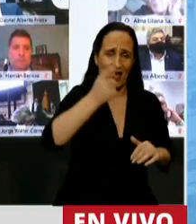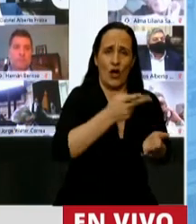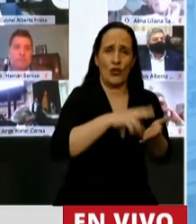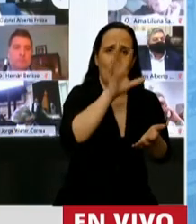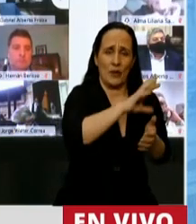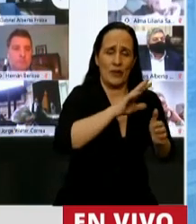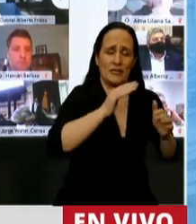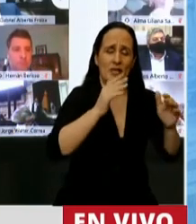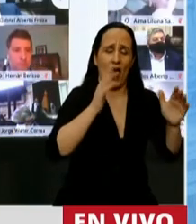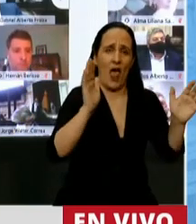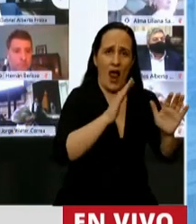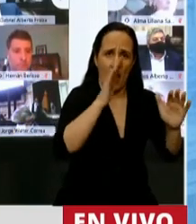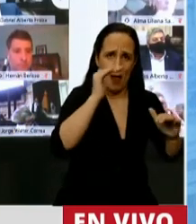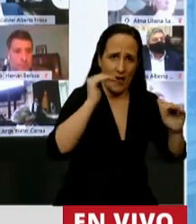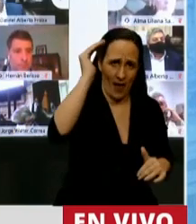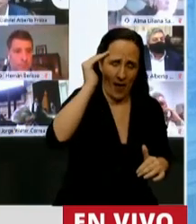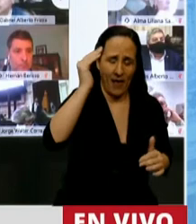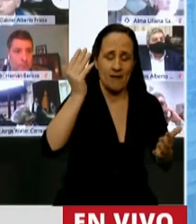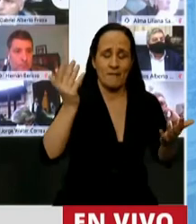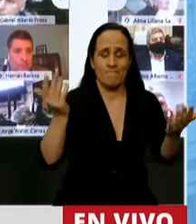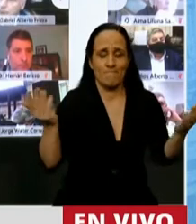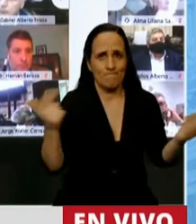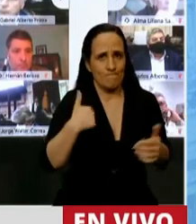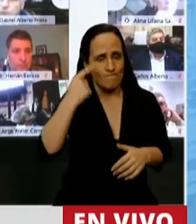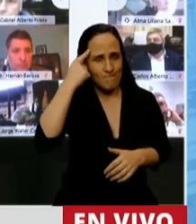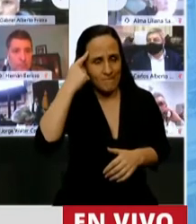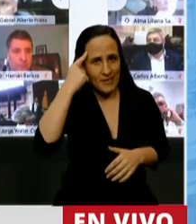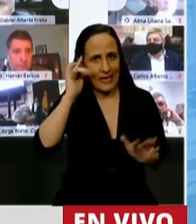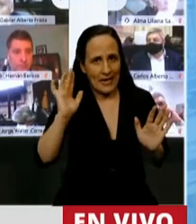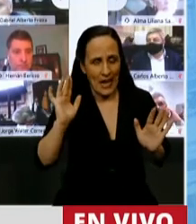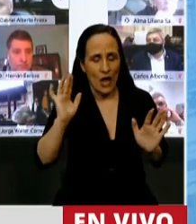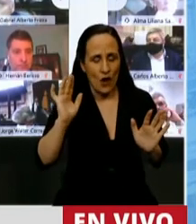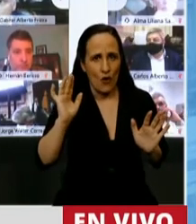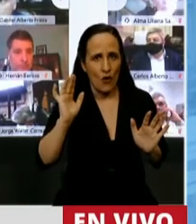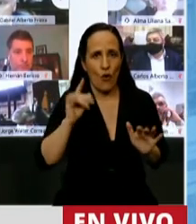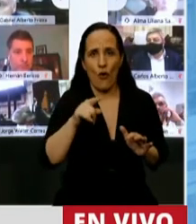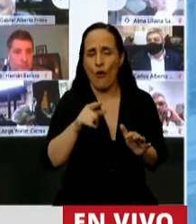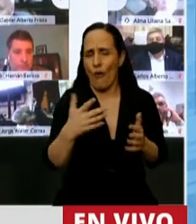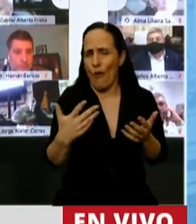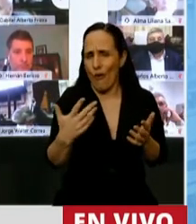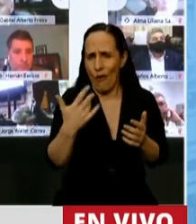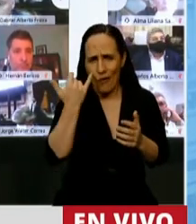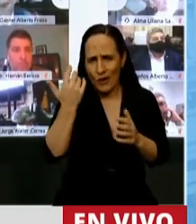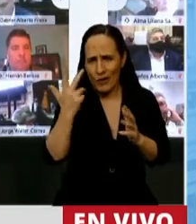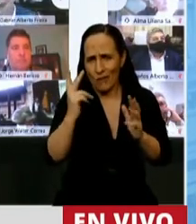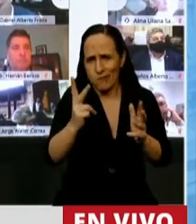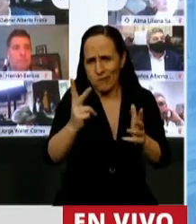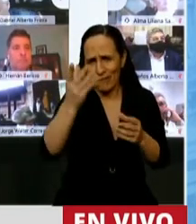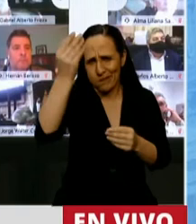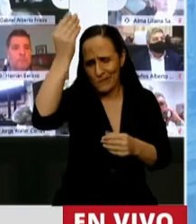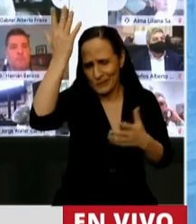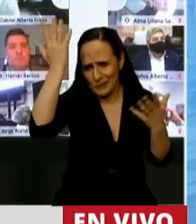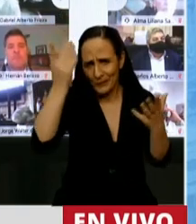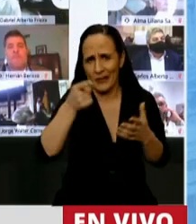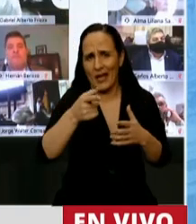perdiendo. Yo creo que en ese sentido estamos, obviamente, lo hemos dicho, se ha dicho infinita cantidad de